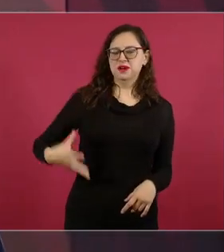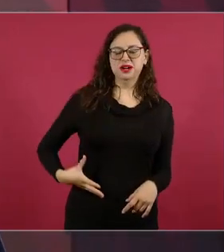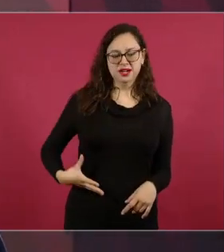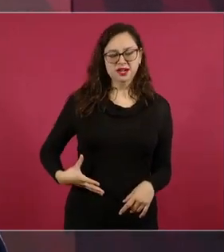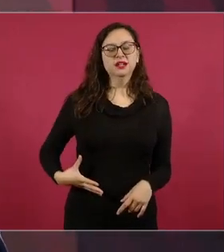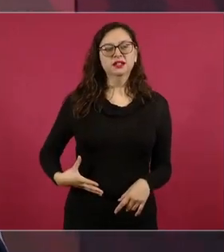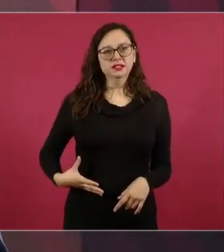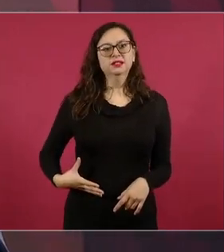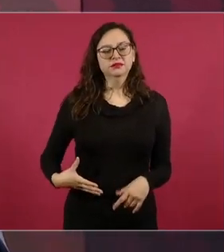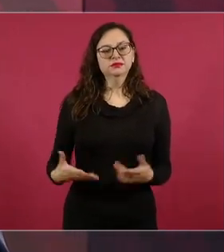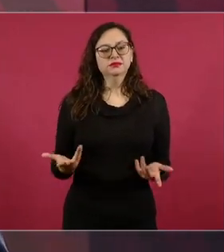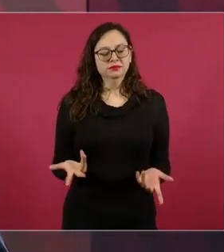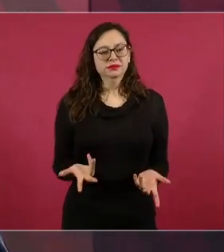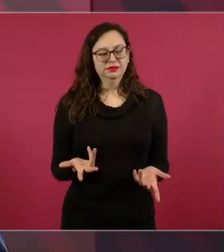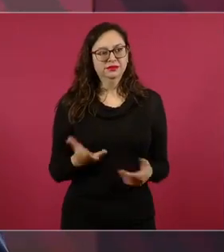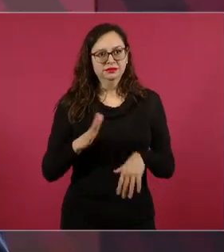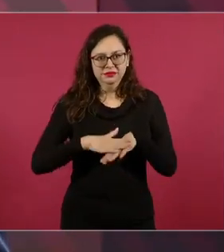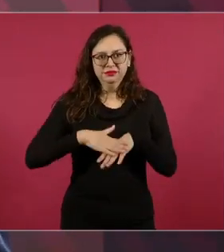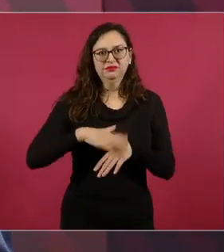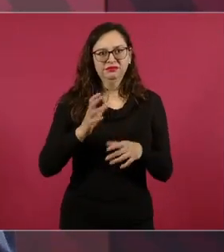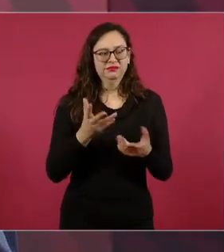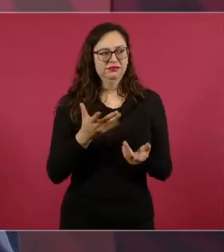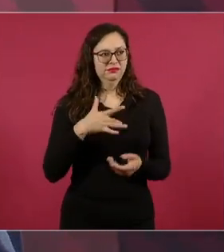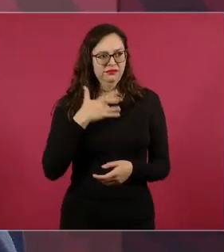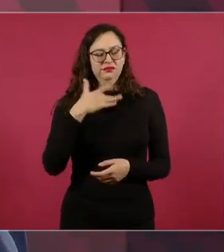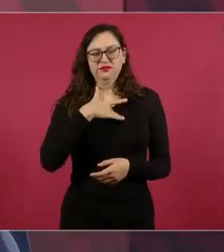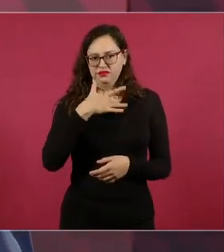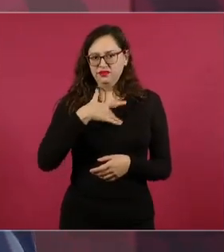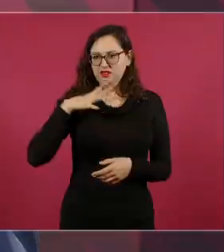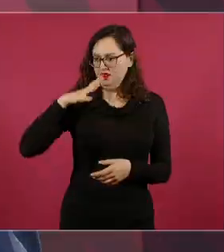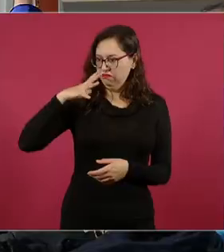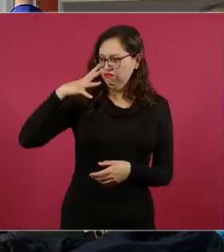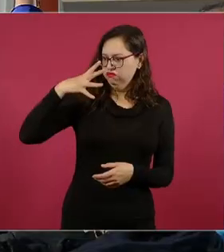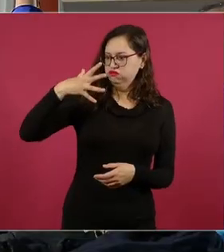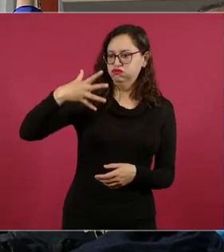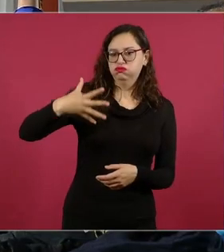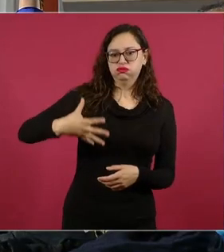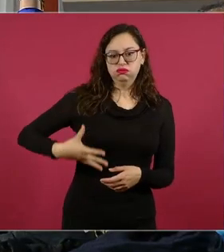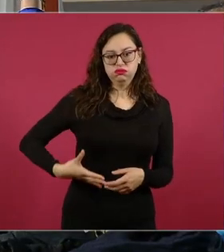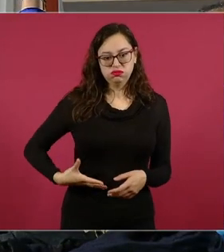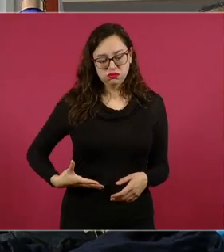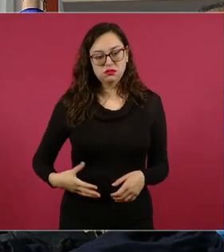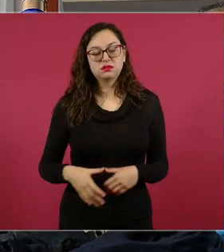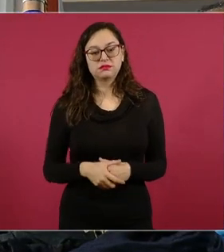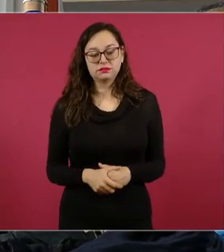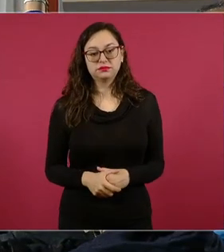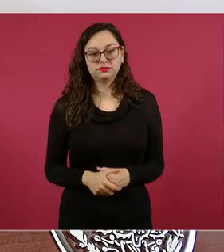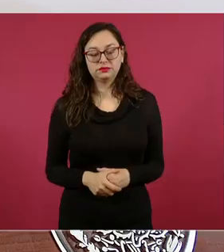de ser mexicano ahora, mucho más orgullo.